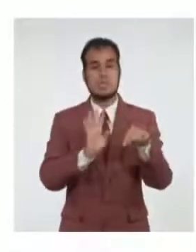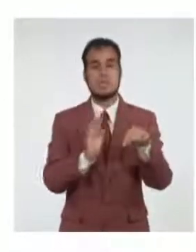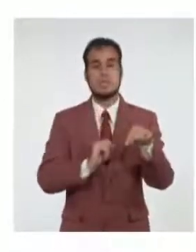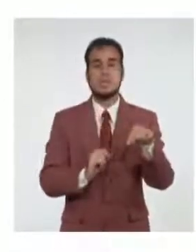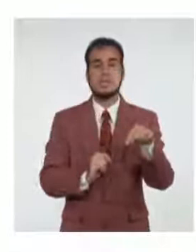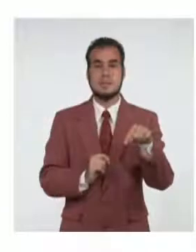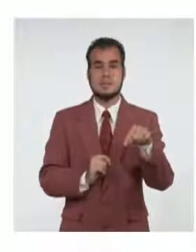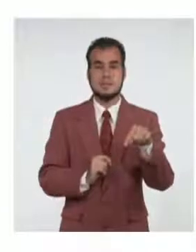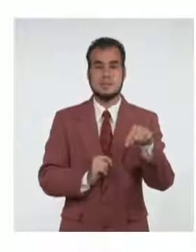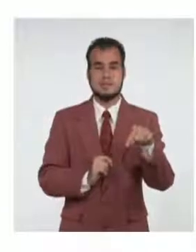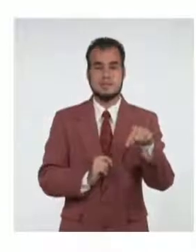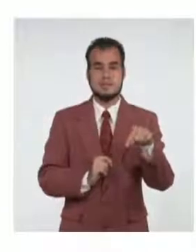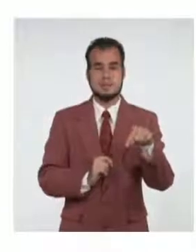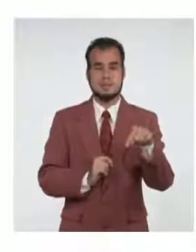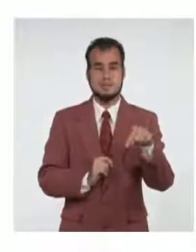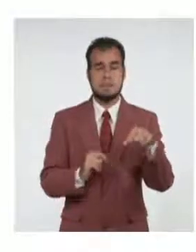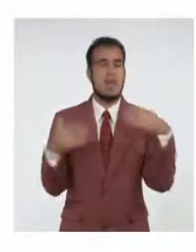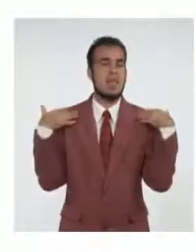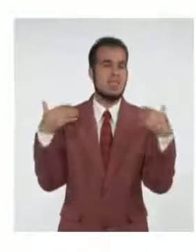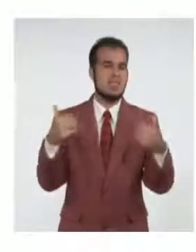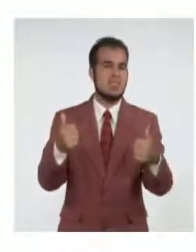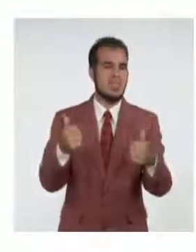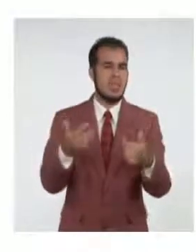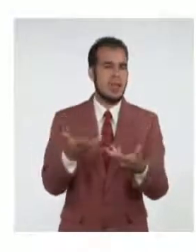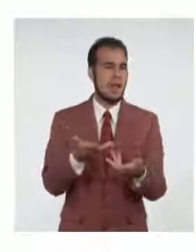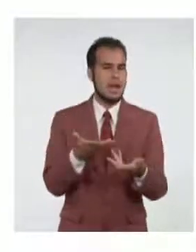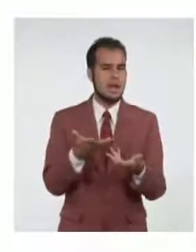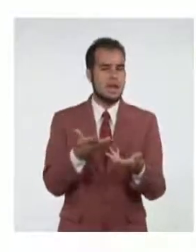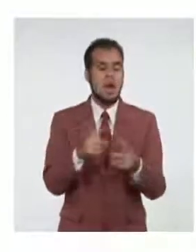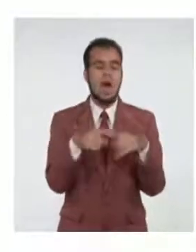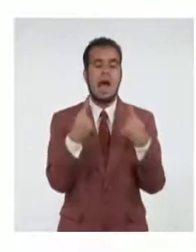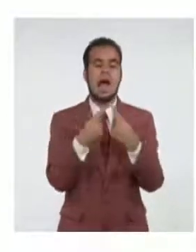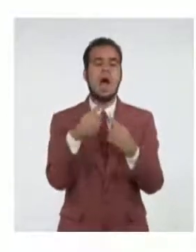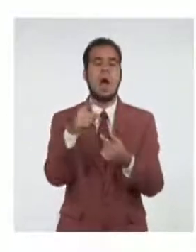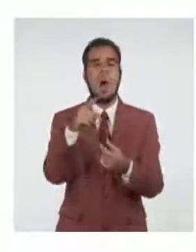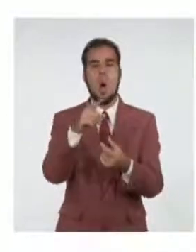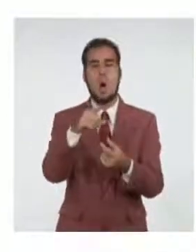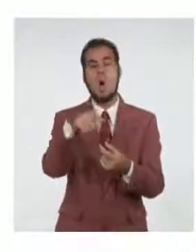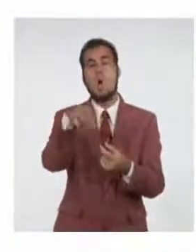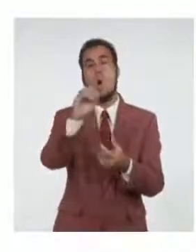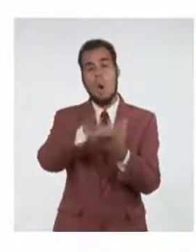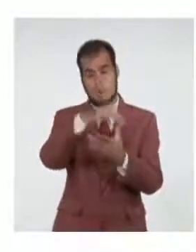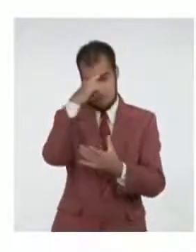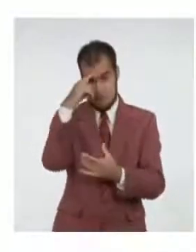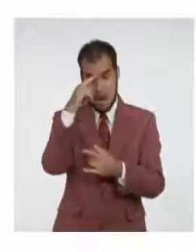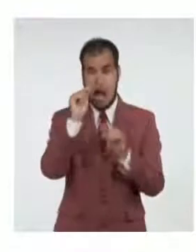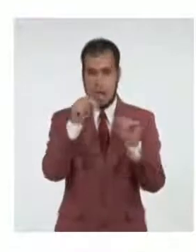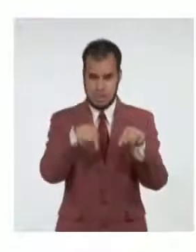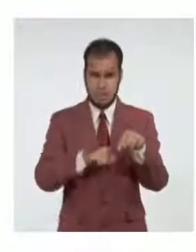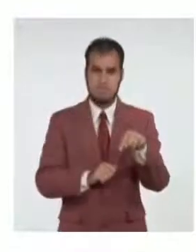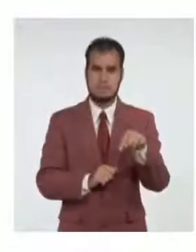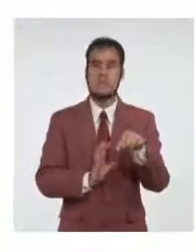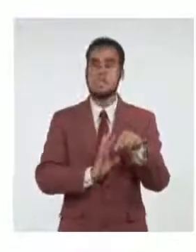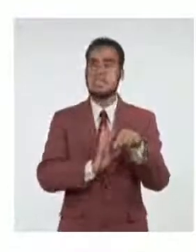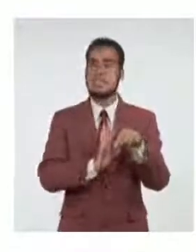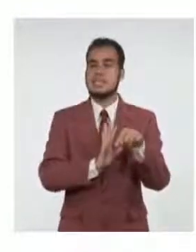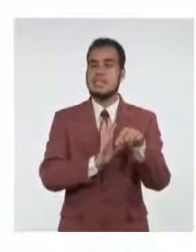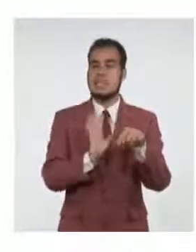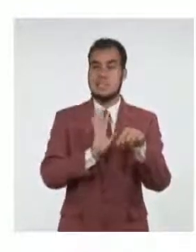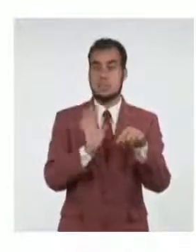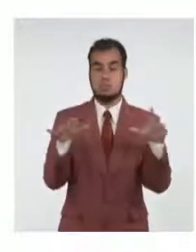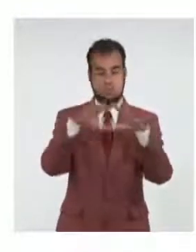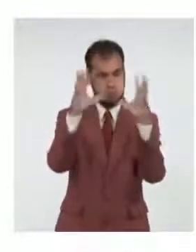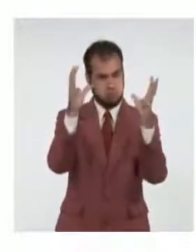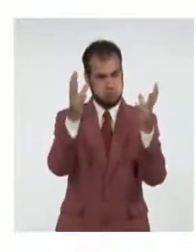el director general de la OMS. Dicho de otra manera, el mundo hoy no estamos como al